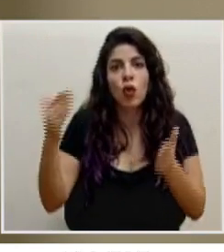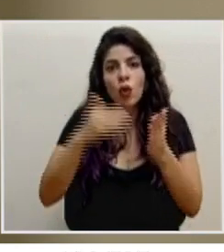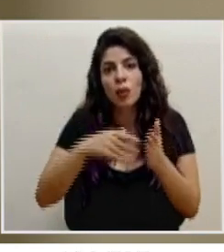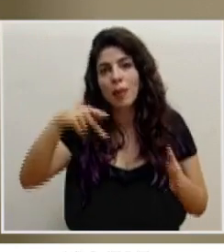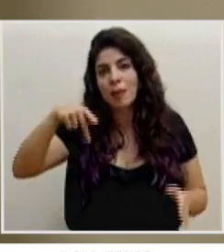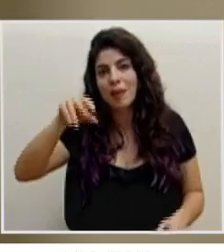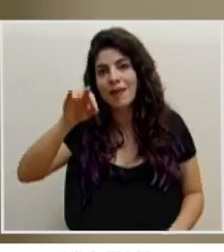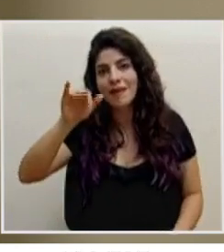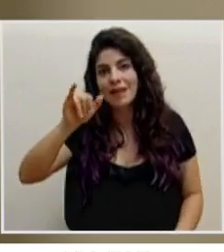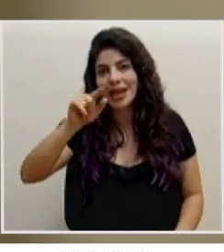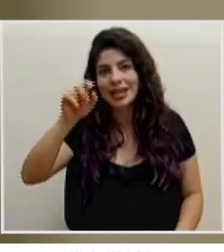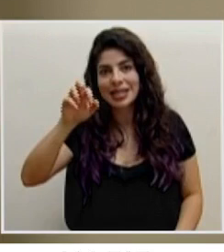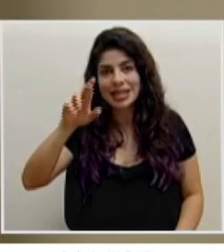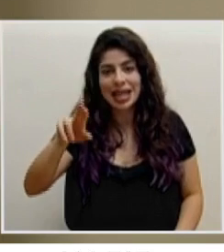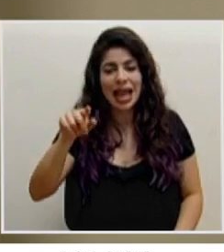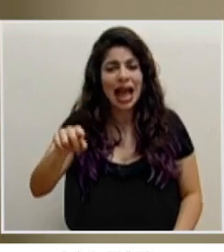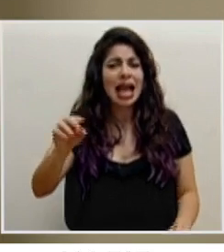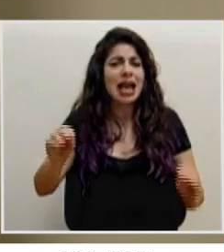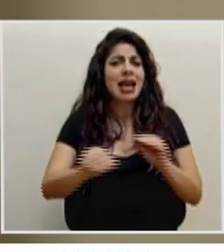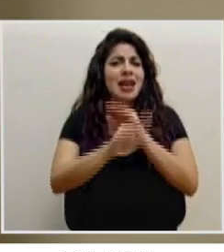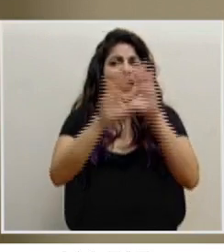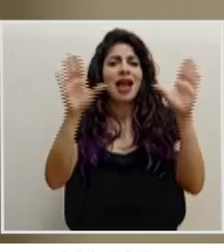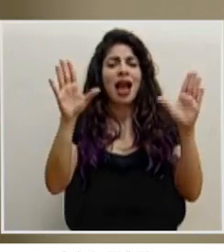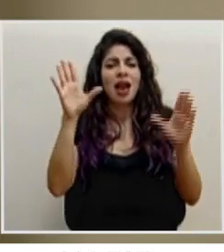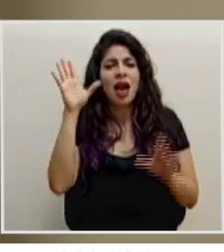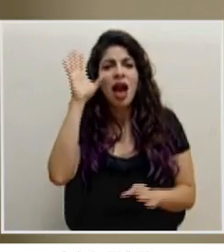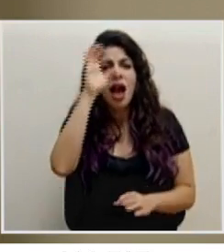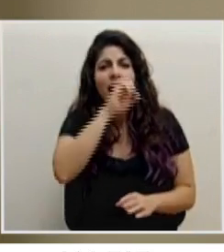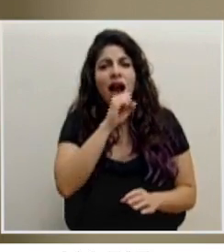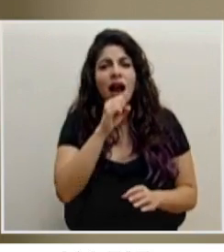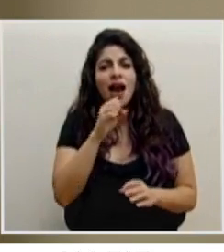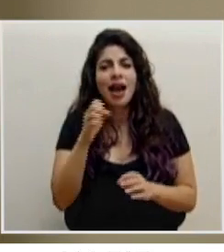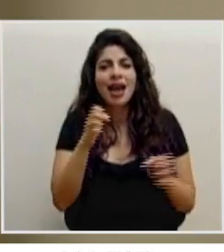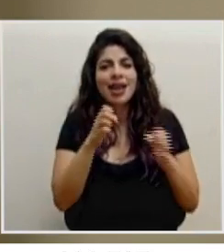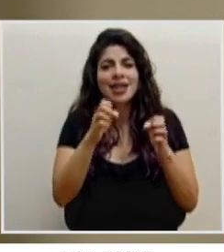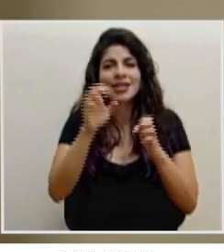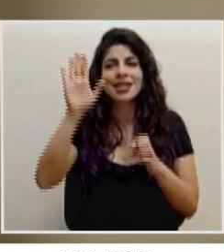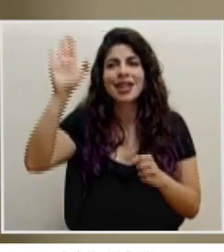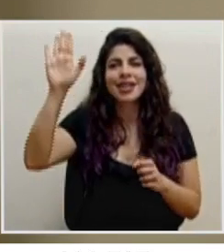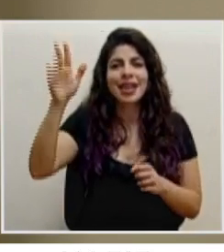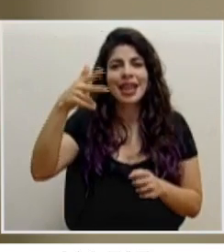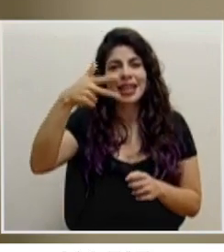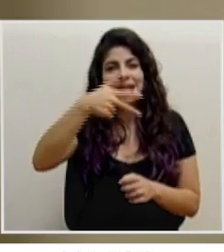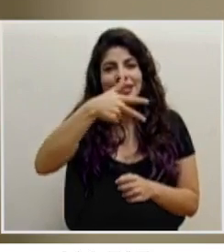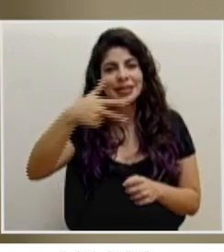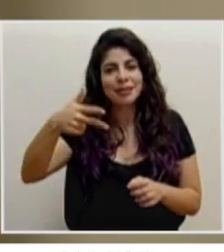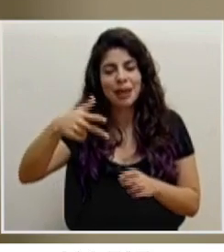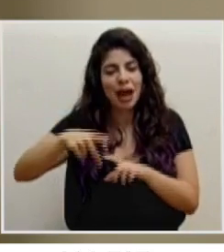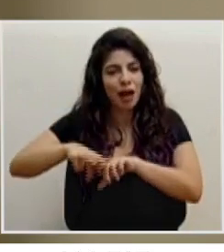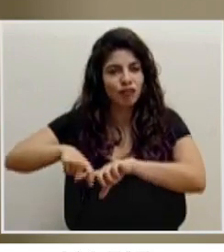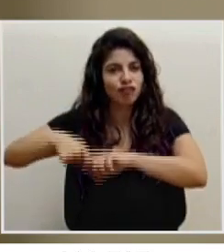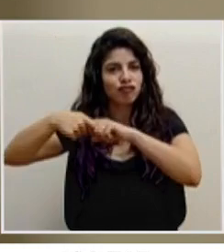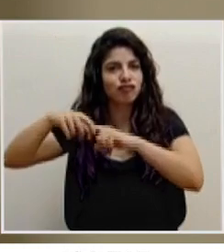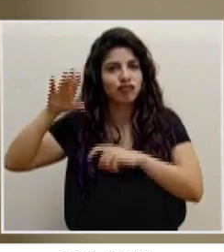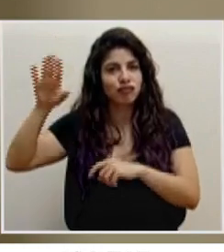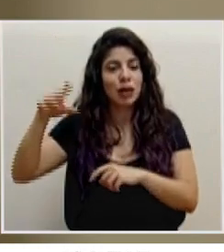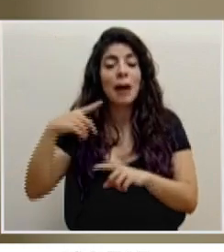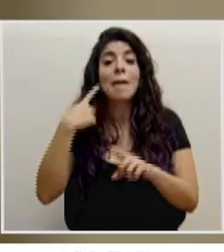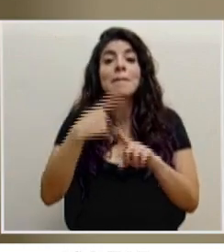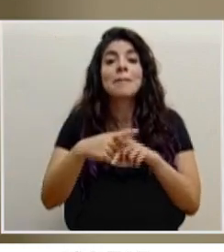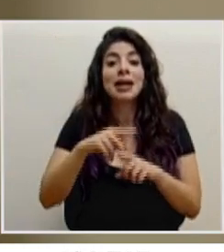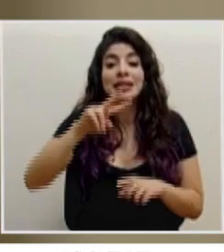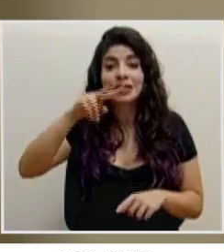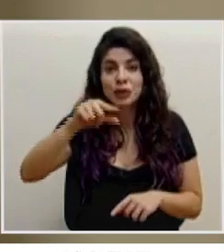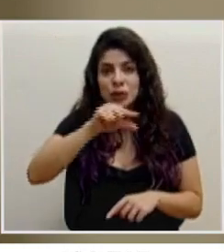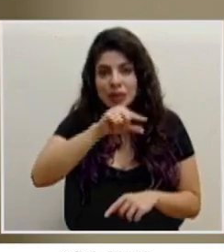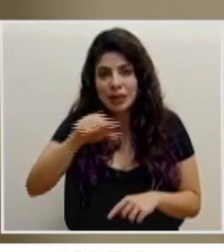y donde fue más evidente, ¿verdad?, esta estrategia de las 3 semanas de vacunación, de la cohorte de las 3 primeras semanas y de la cohorte de las